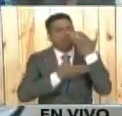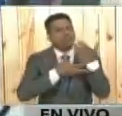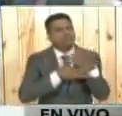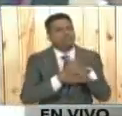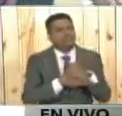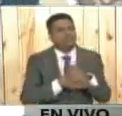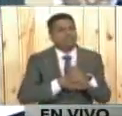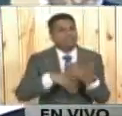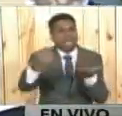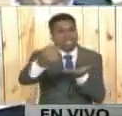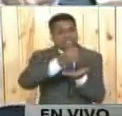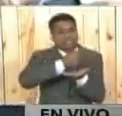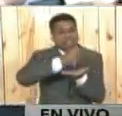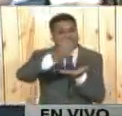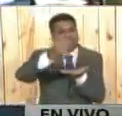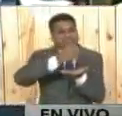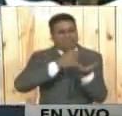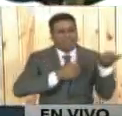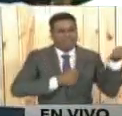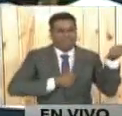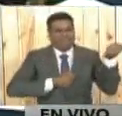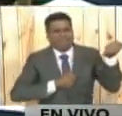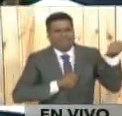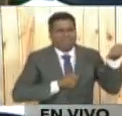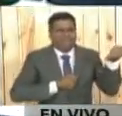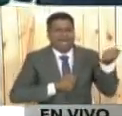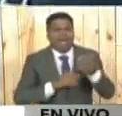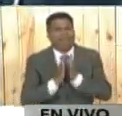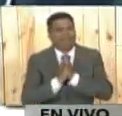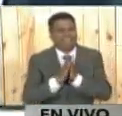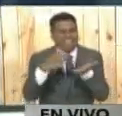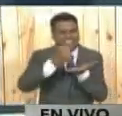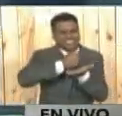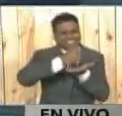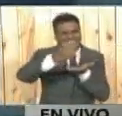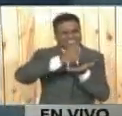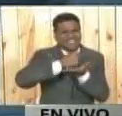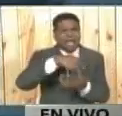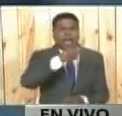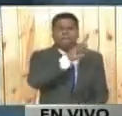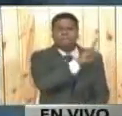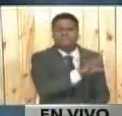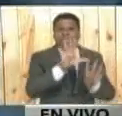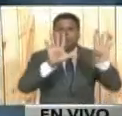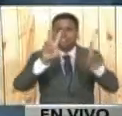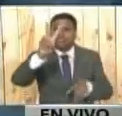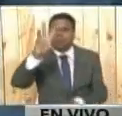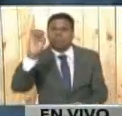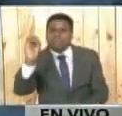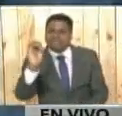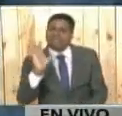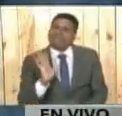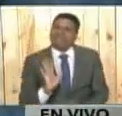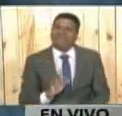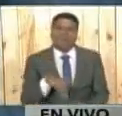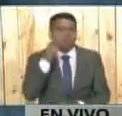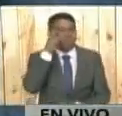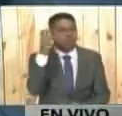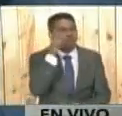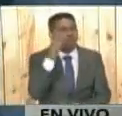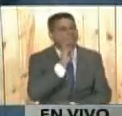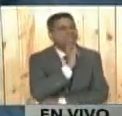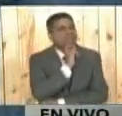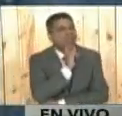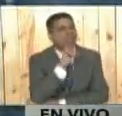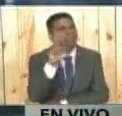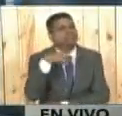Échale Salsita. Ah, sí, es muy famosa. En 1920, vayan buscándola por ahí. Busquémosla. Sí, pero después